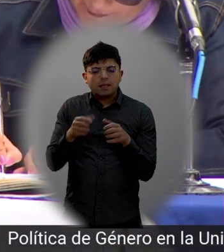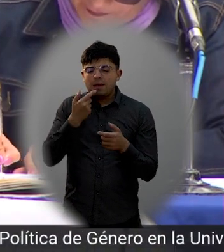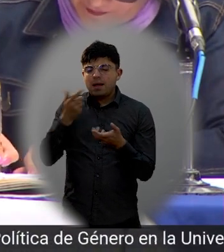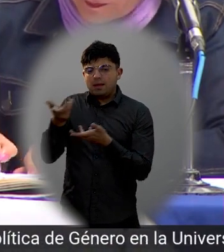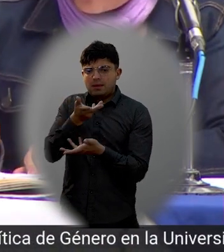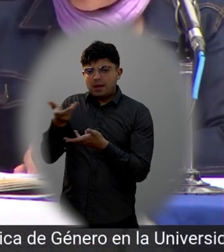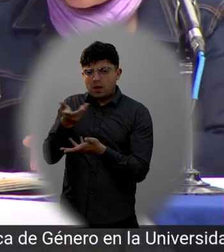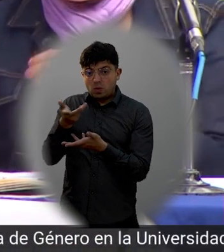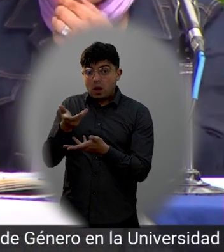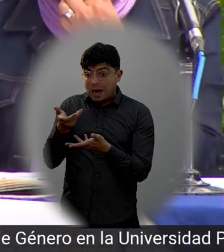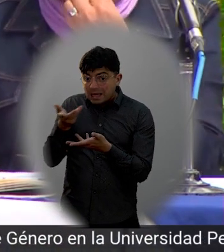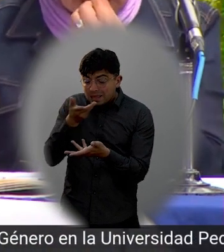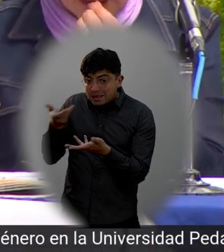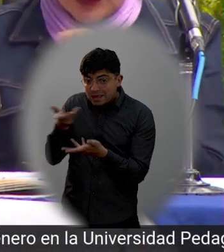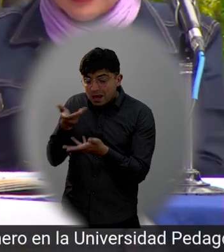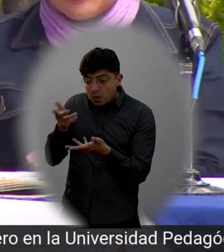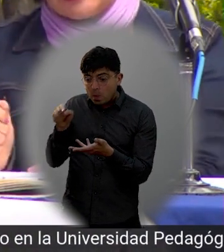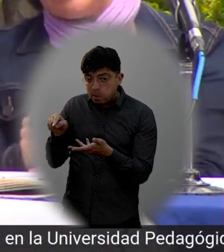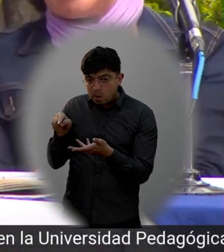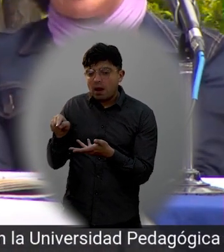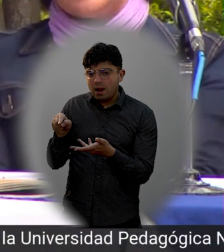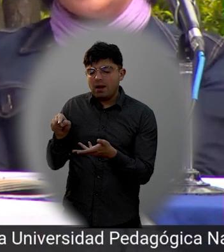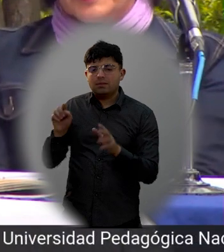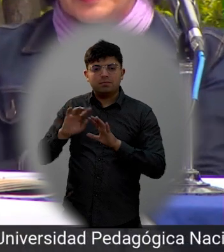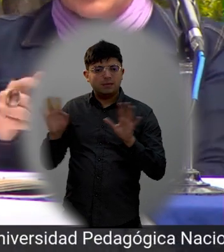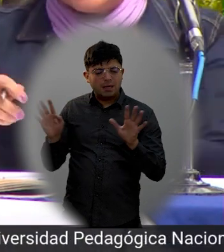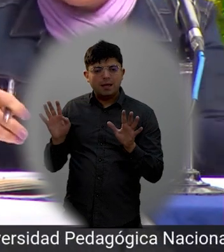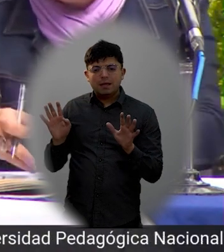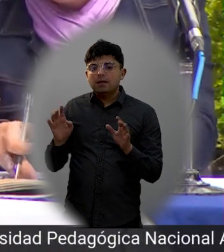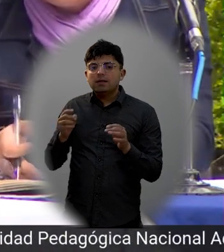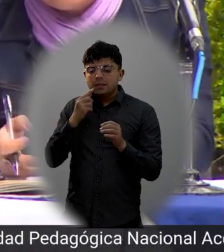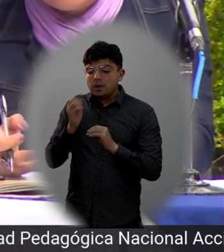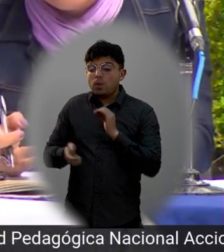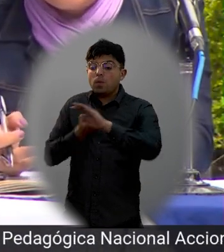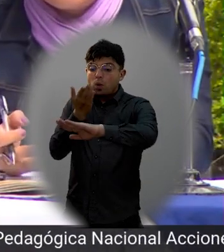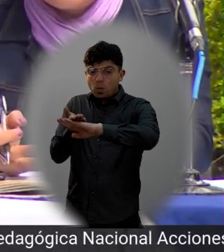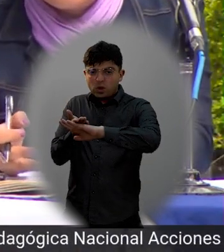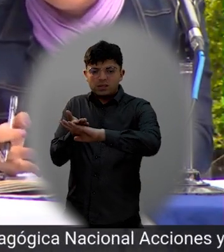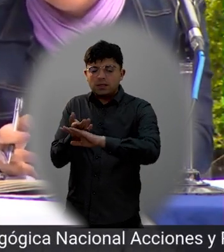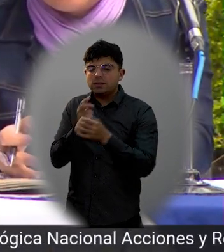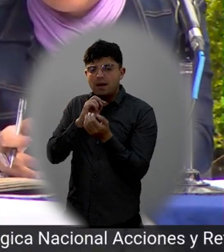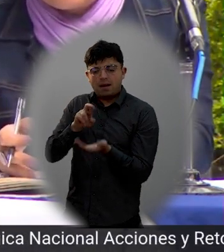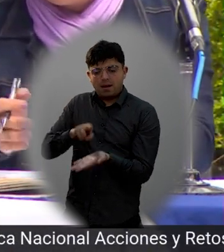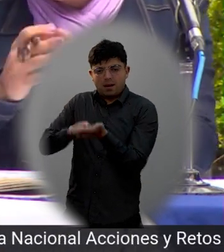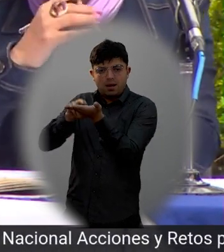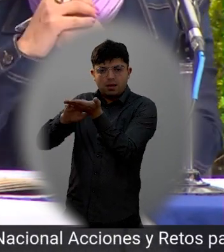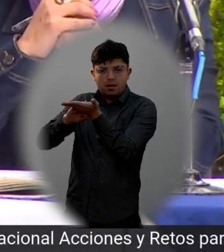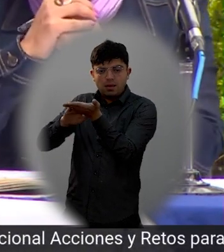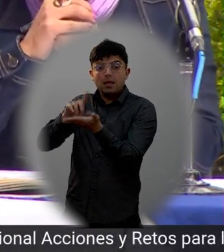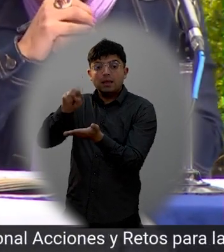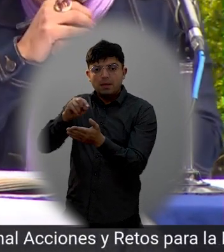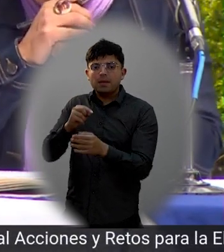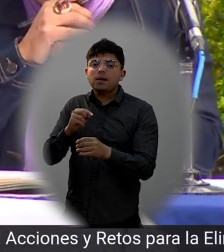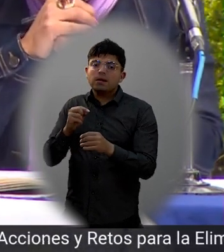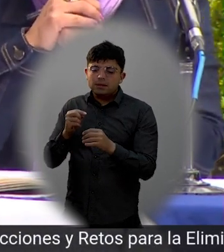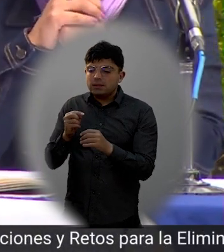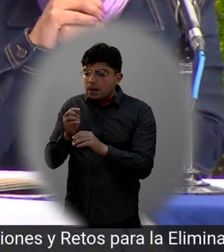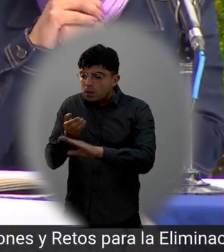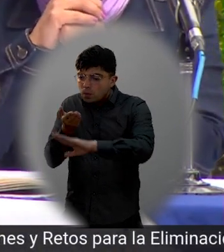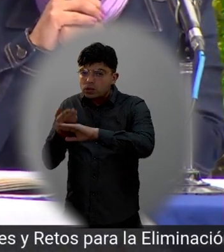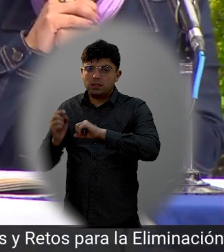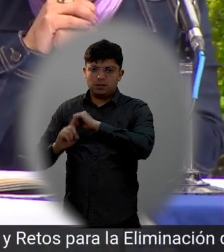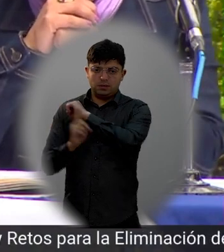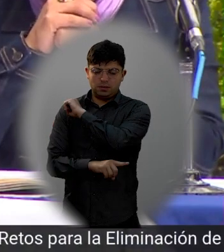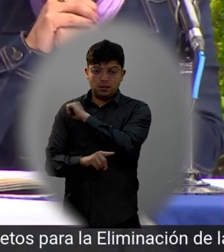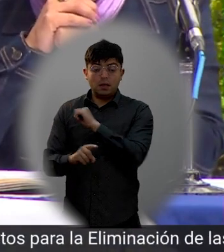entonces de ese ejercicio de diálogo, es de donde salen no solamente las propuestas de reparación, sino también las propuestas de sanción. La